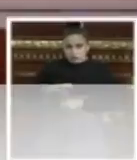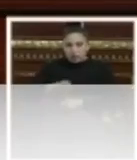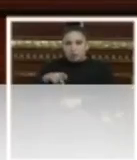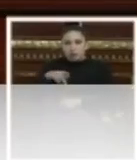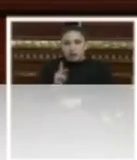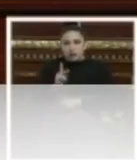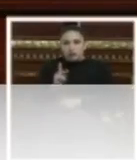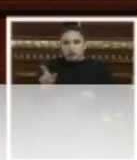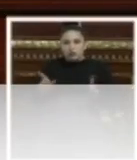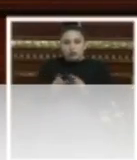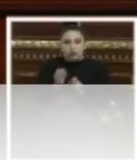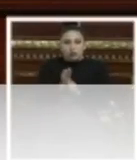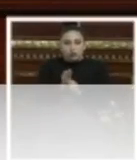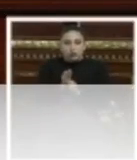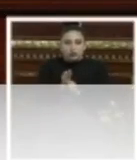quisiera definir